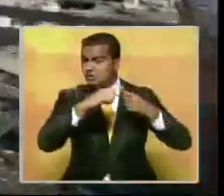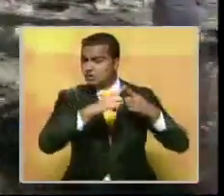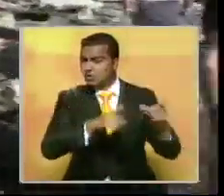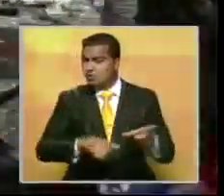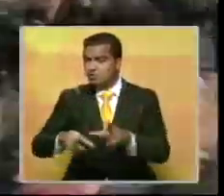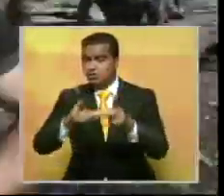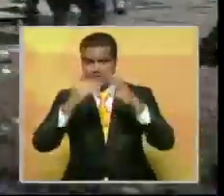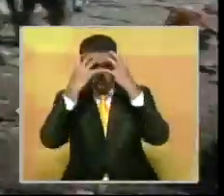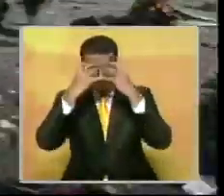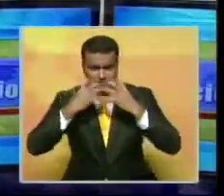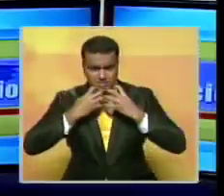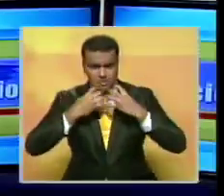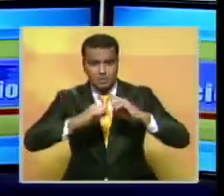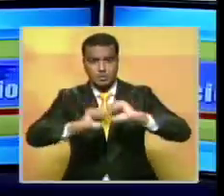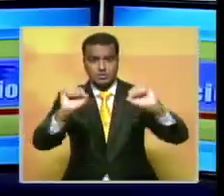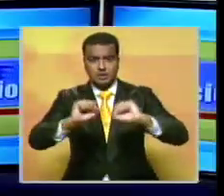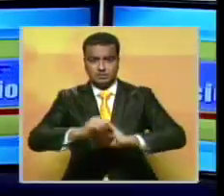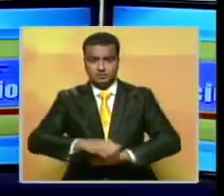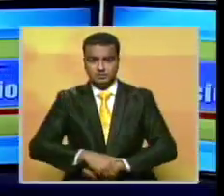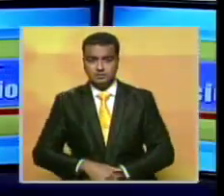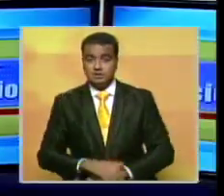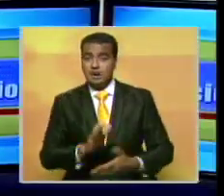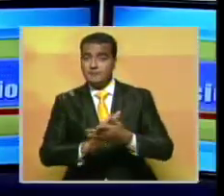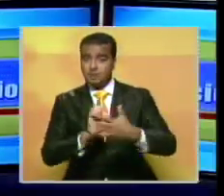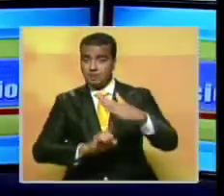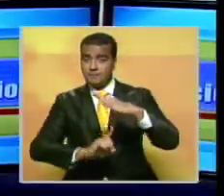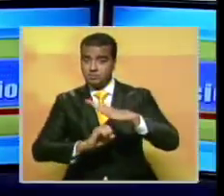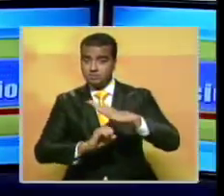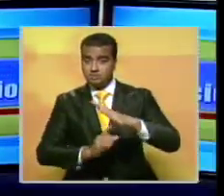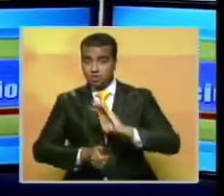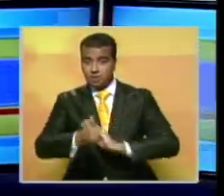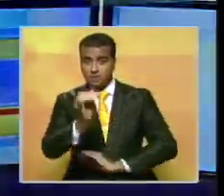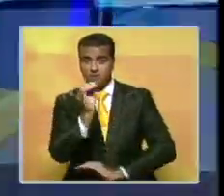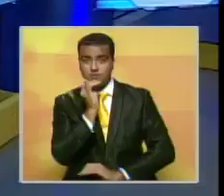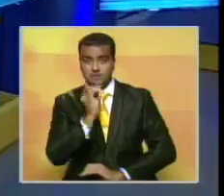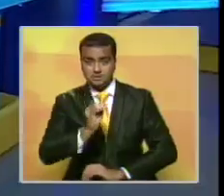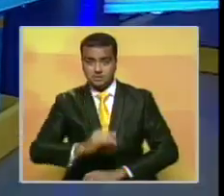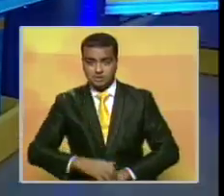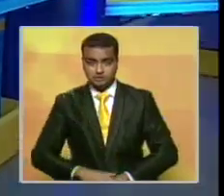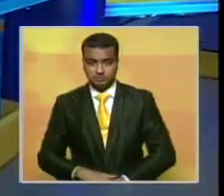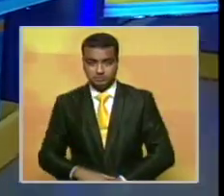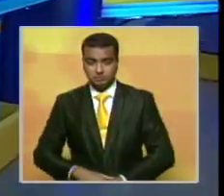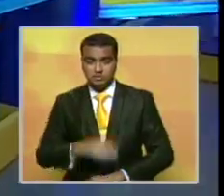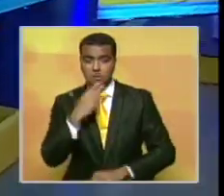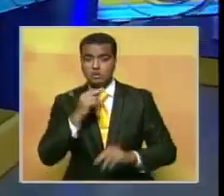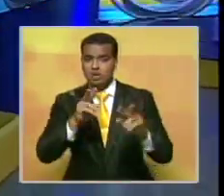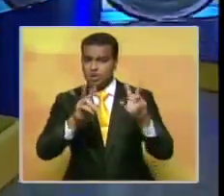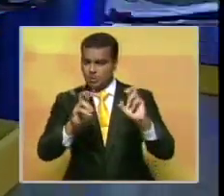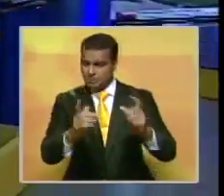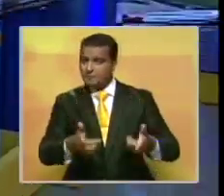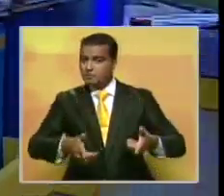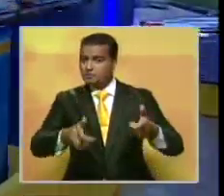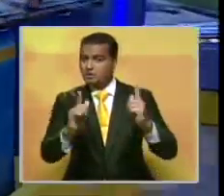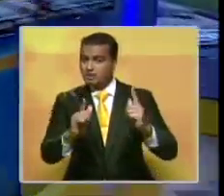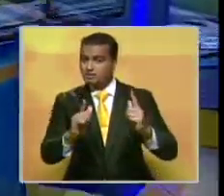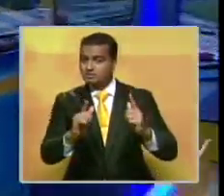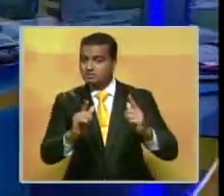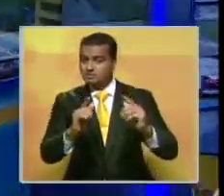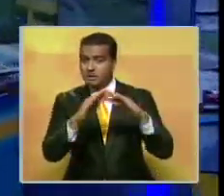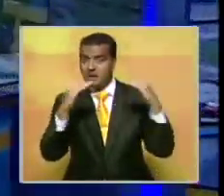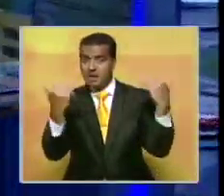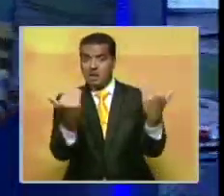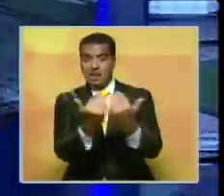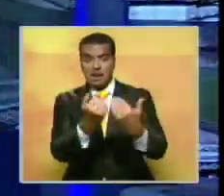chiita Hezbollah. Amigos, otra pausa y en minutos en su noticiero Venevisión, nueva oportunidad. La FIFA